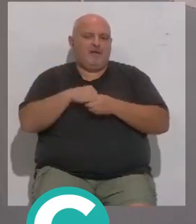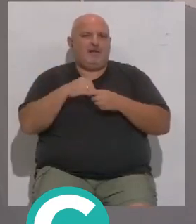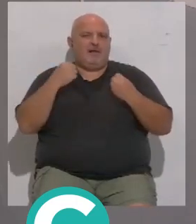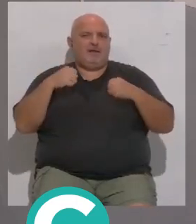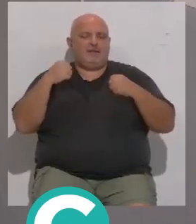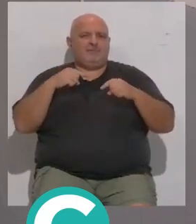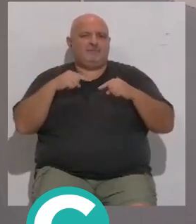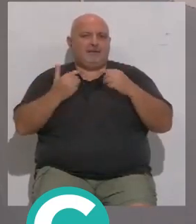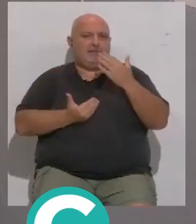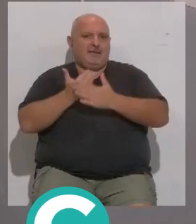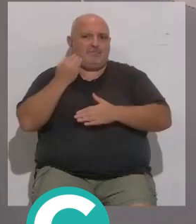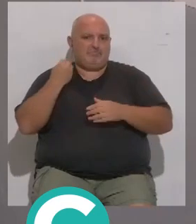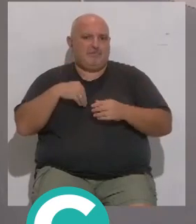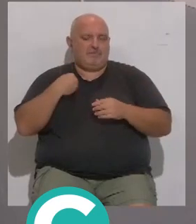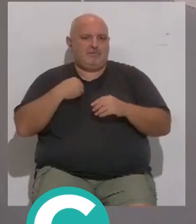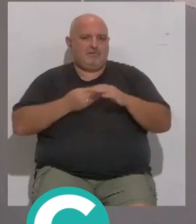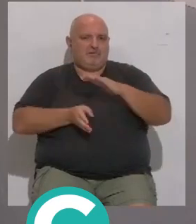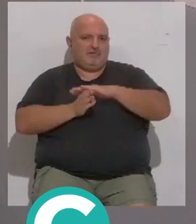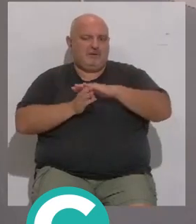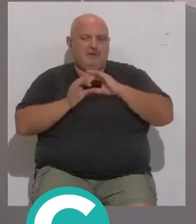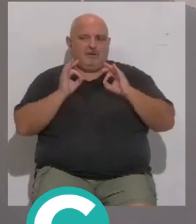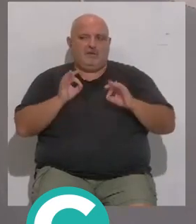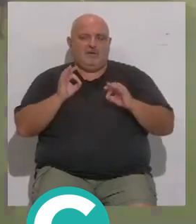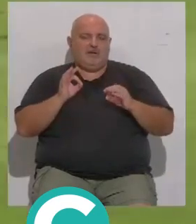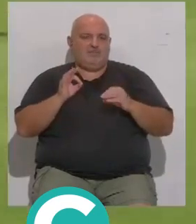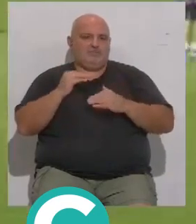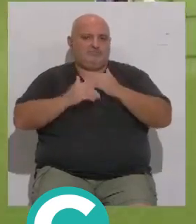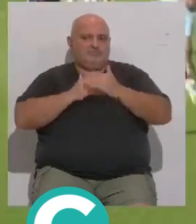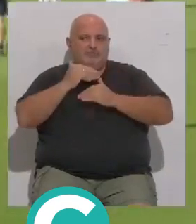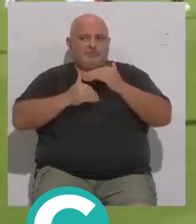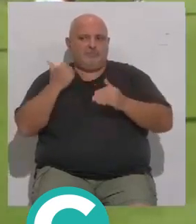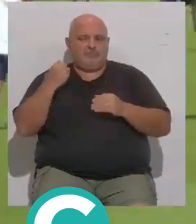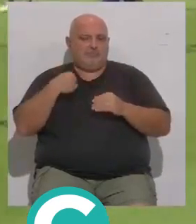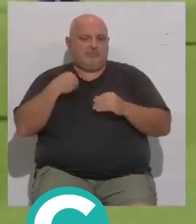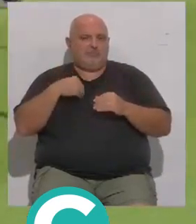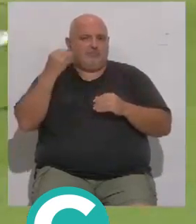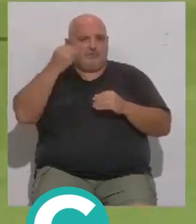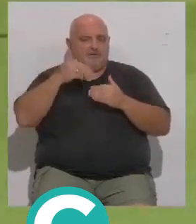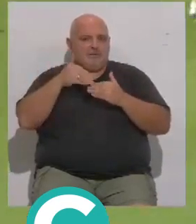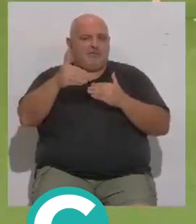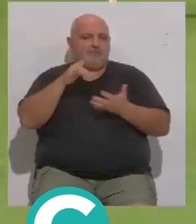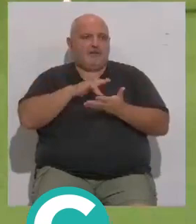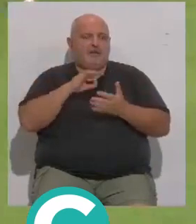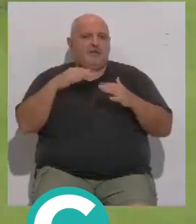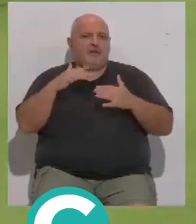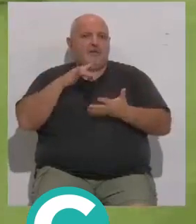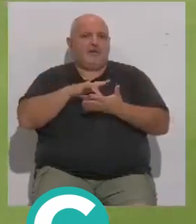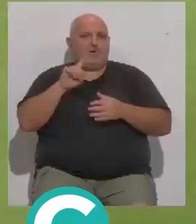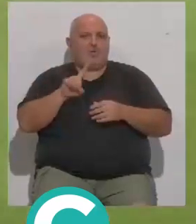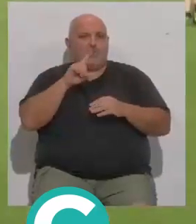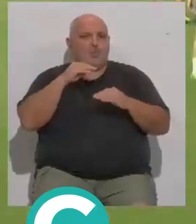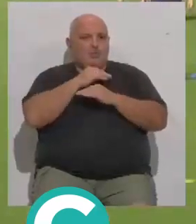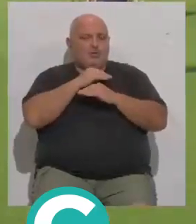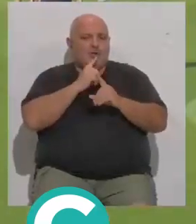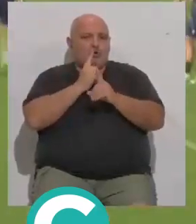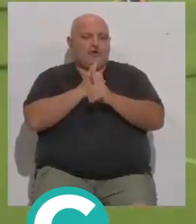entrenamiento de esta mañana seguían la evolución, se está trabajando ya pensando en el partido del día 1 de